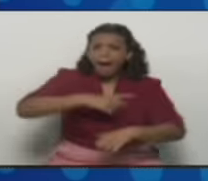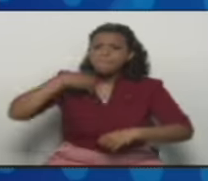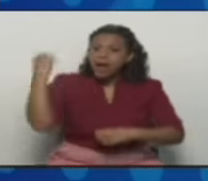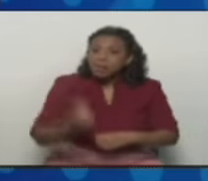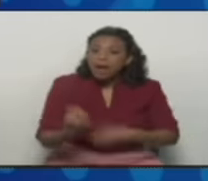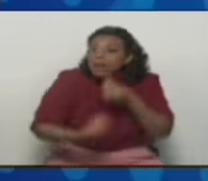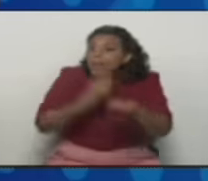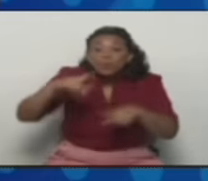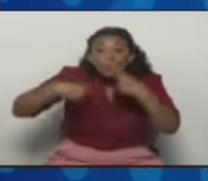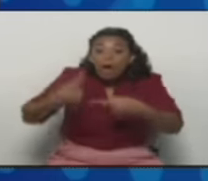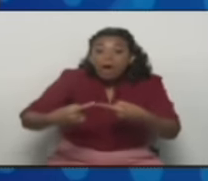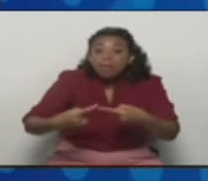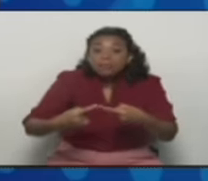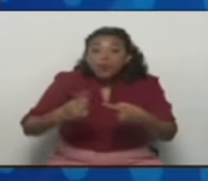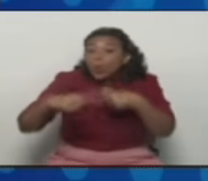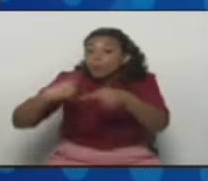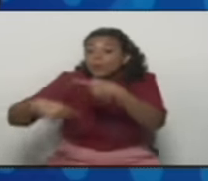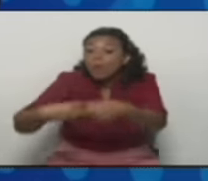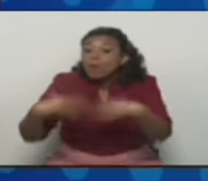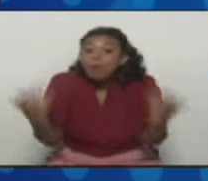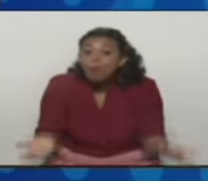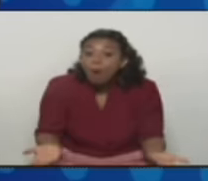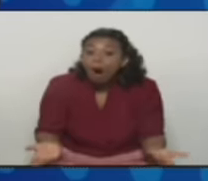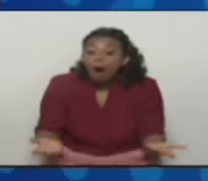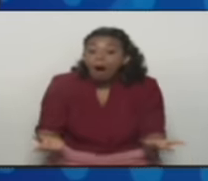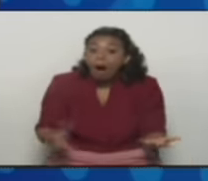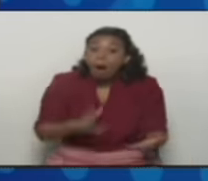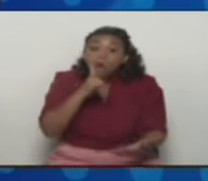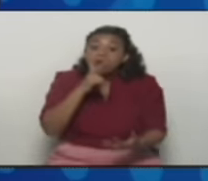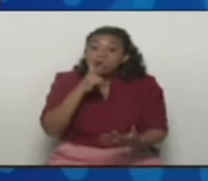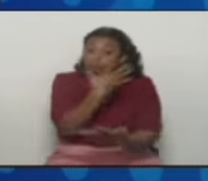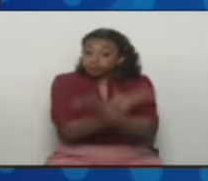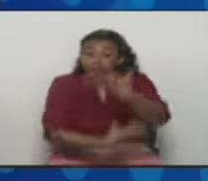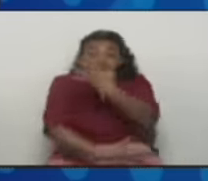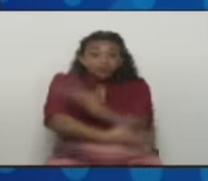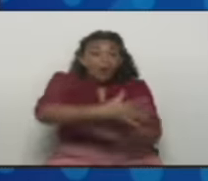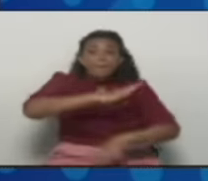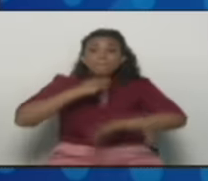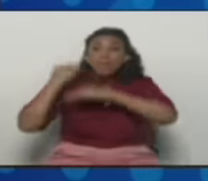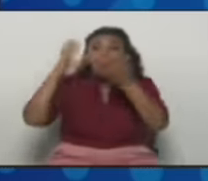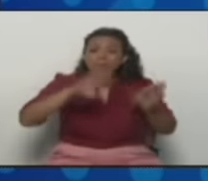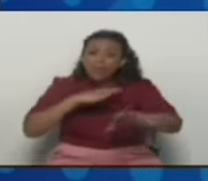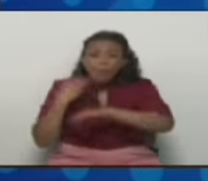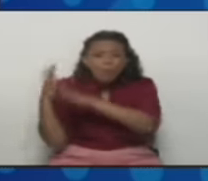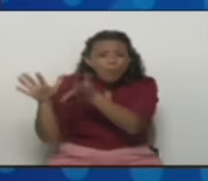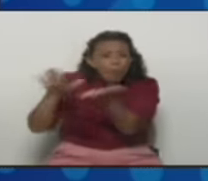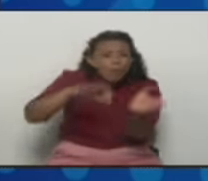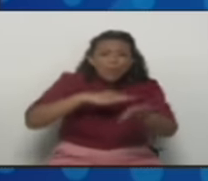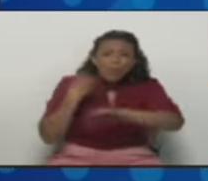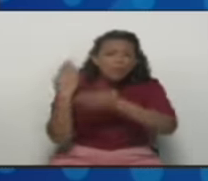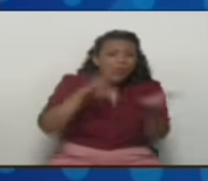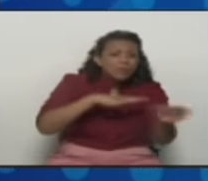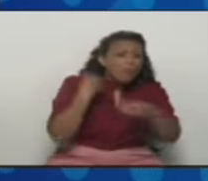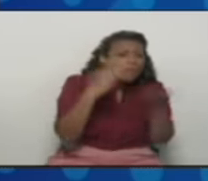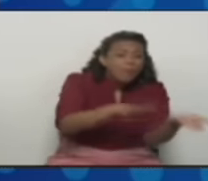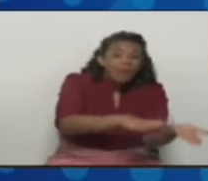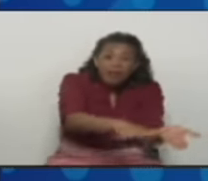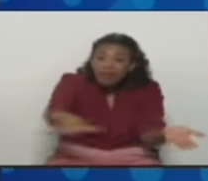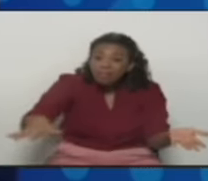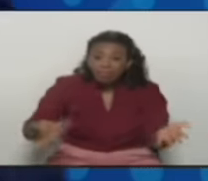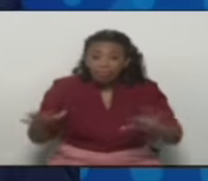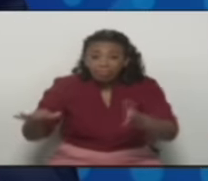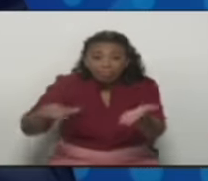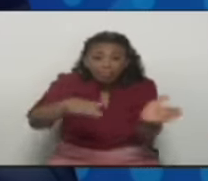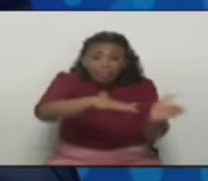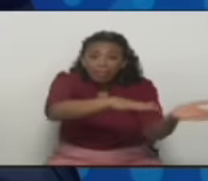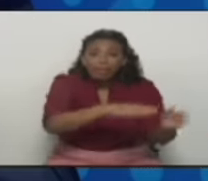hubiera pasado en Venezuela? Era el baño de sangre que yo dije que ellos querían ocasionar. Claro, yo